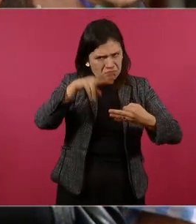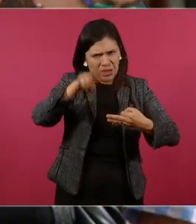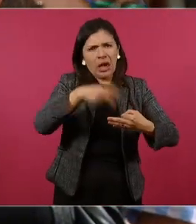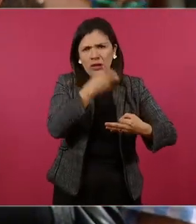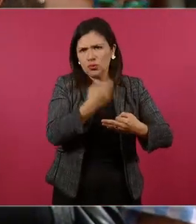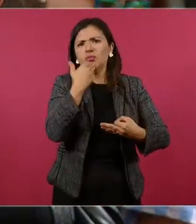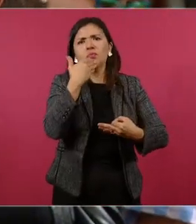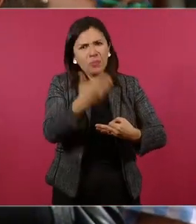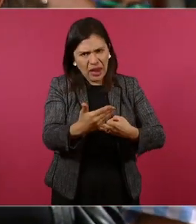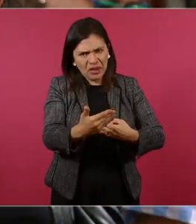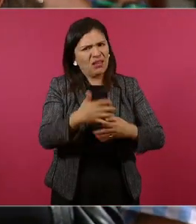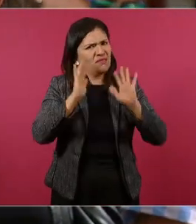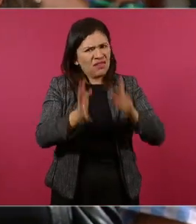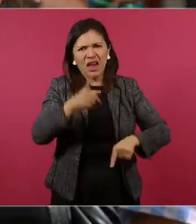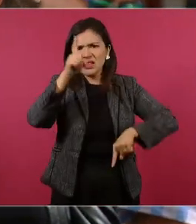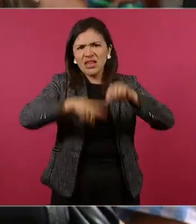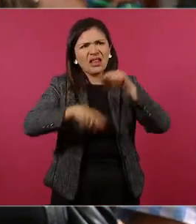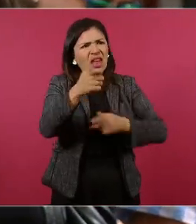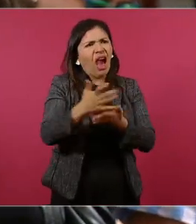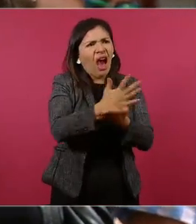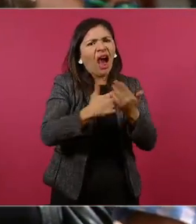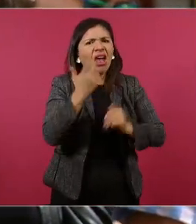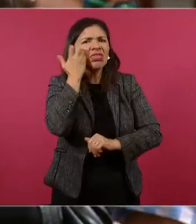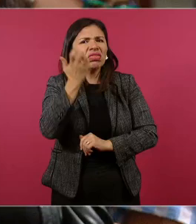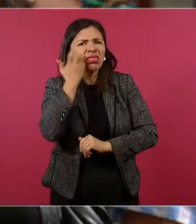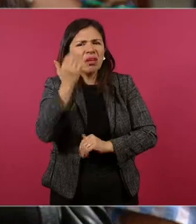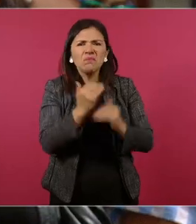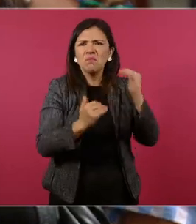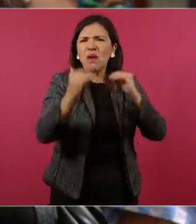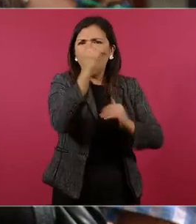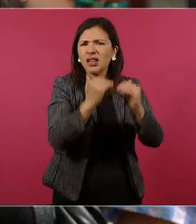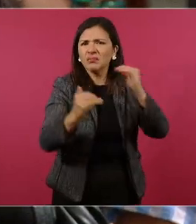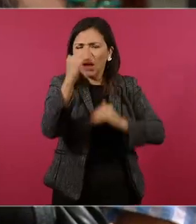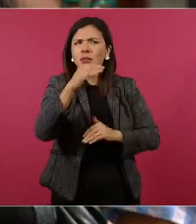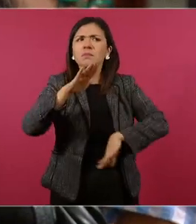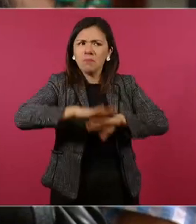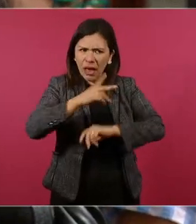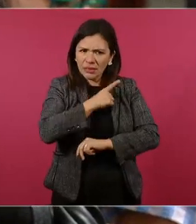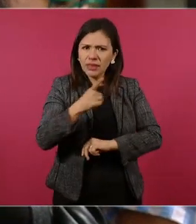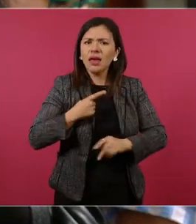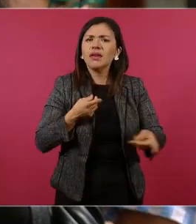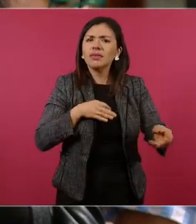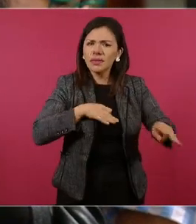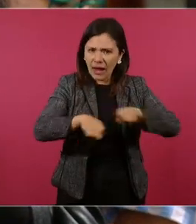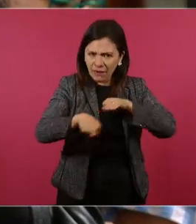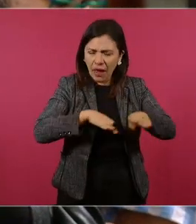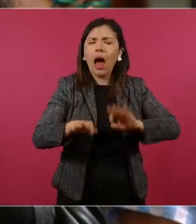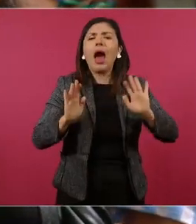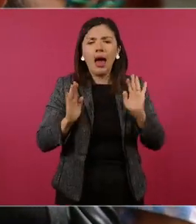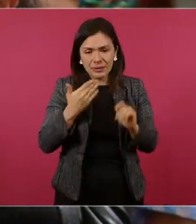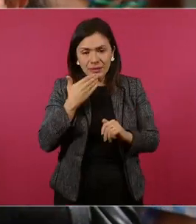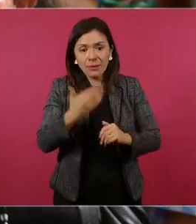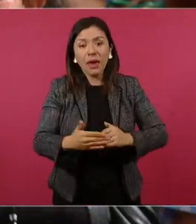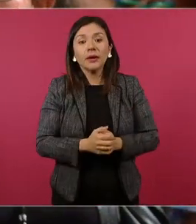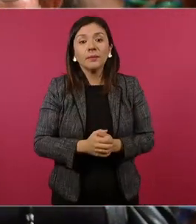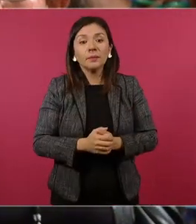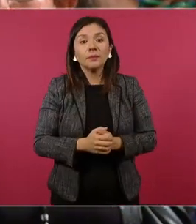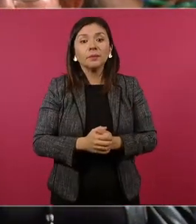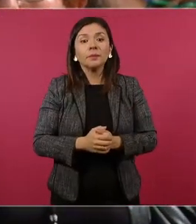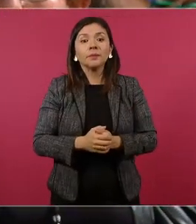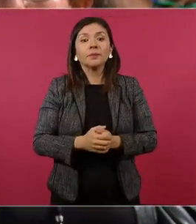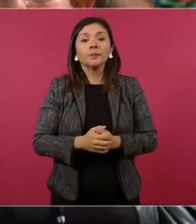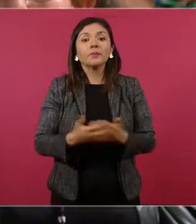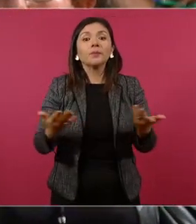muy bien que les quiten lo que ganan los excesos que trabajen y